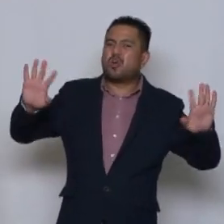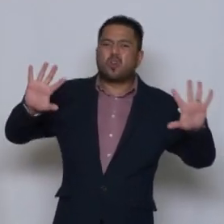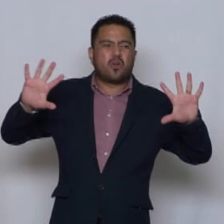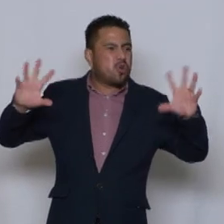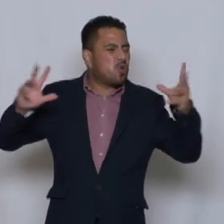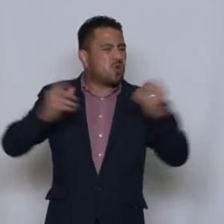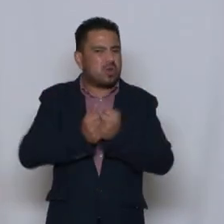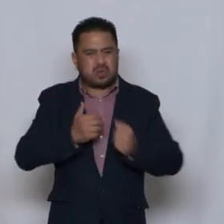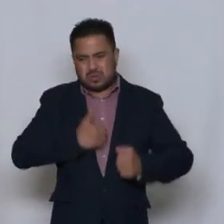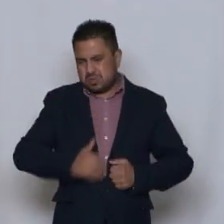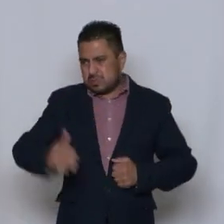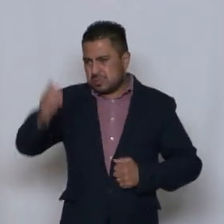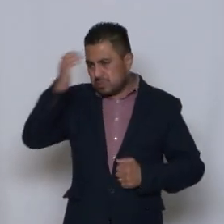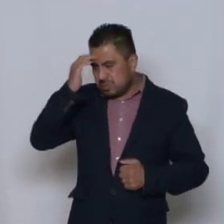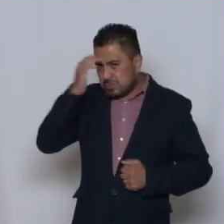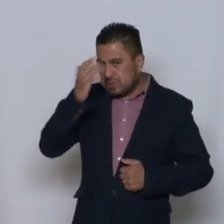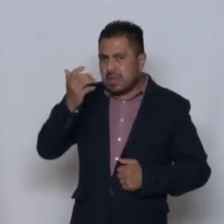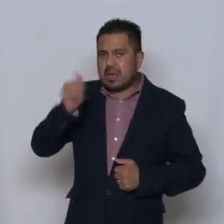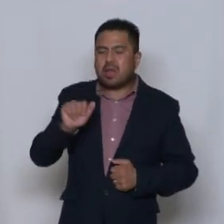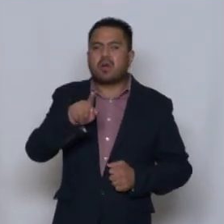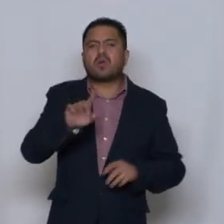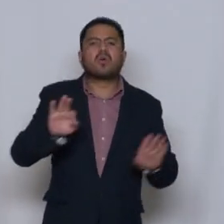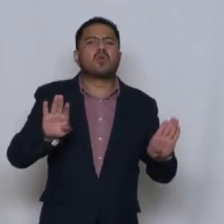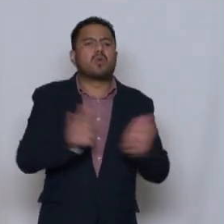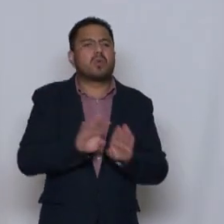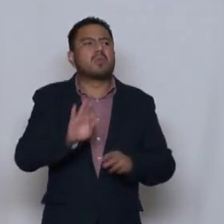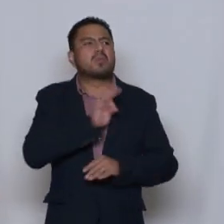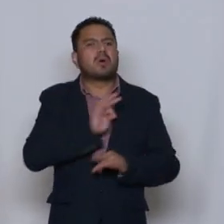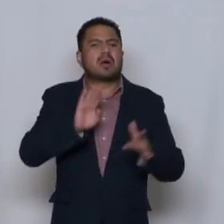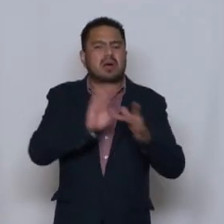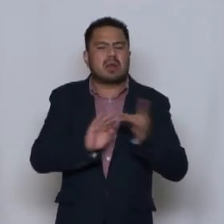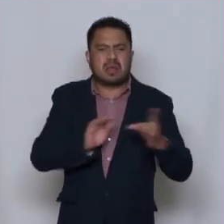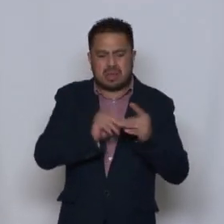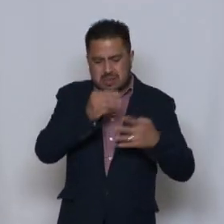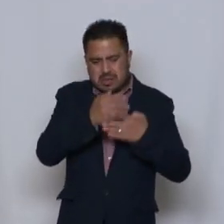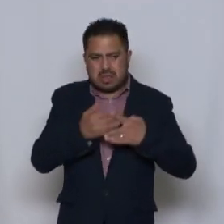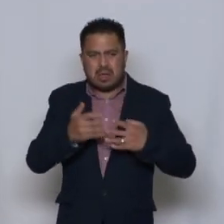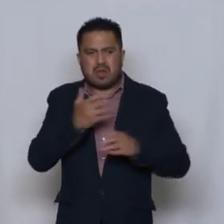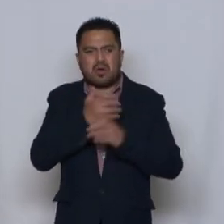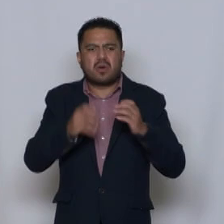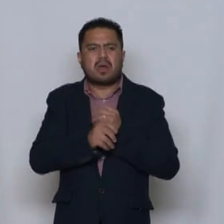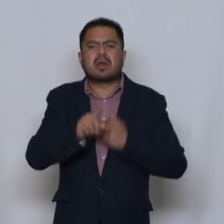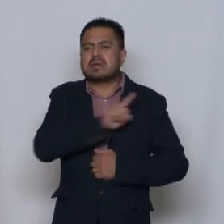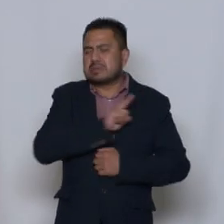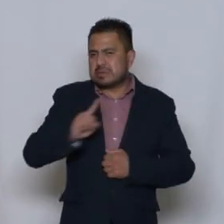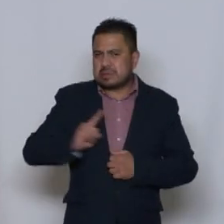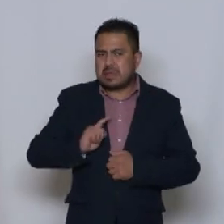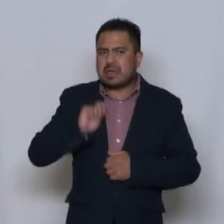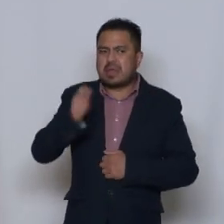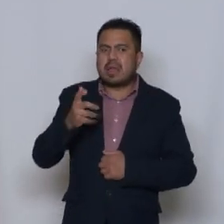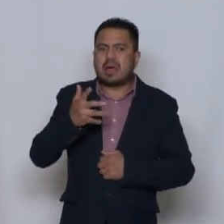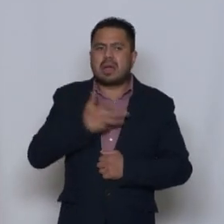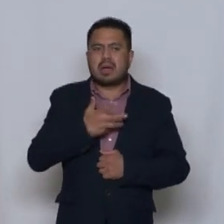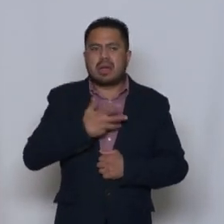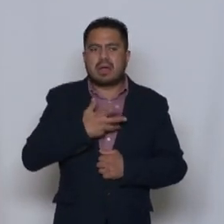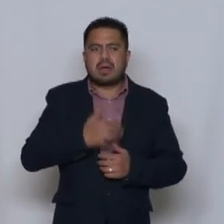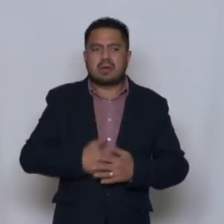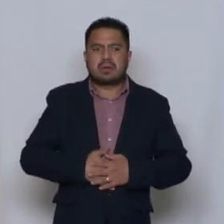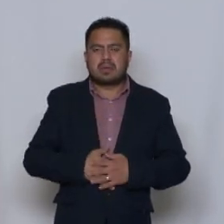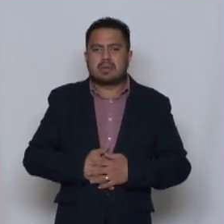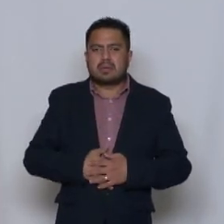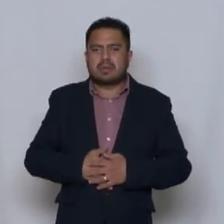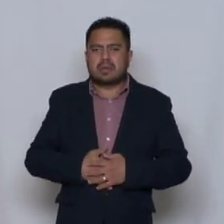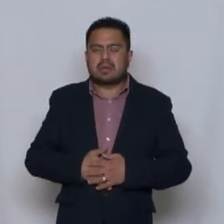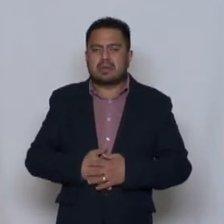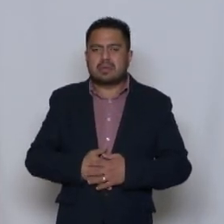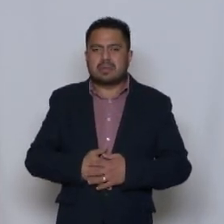mundo conocemos. ¿Cómo podríamos hablar de las características físicas que deben de tener las alas de ambos, ¿no?